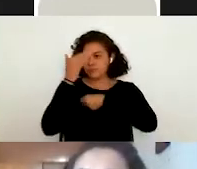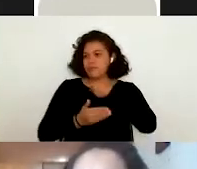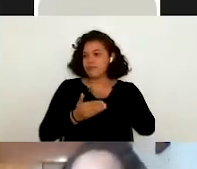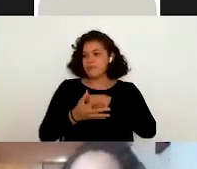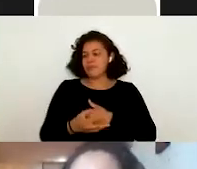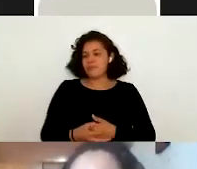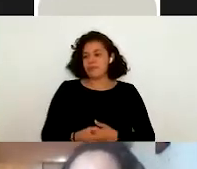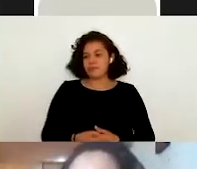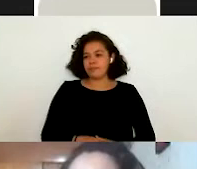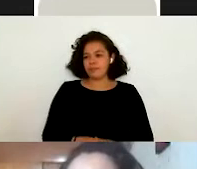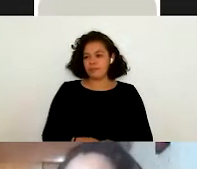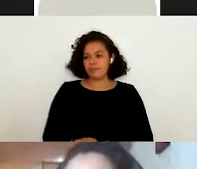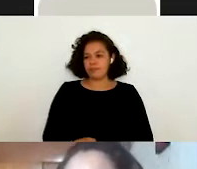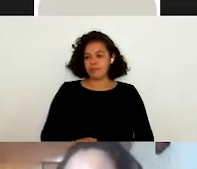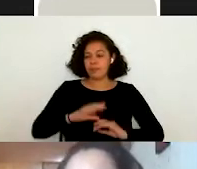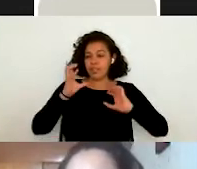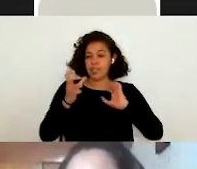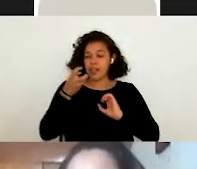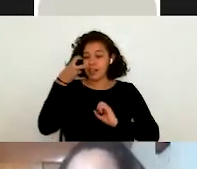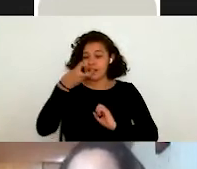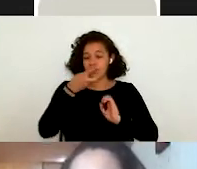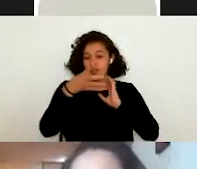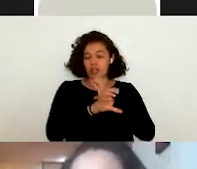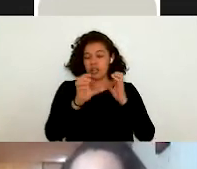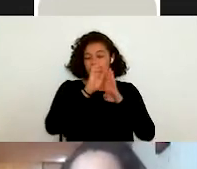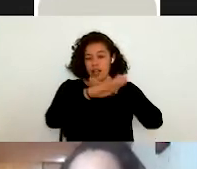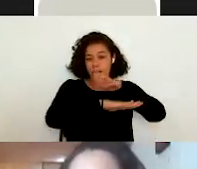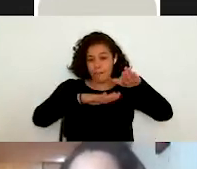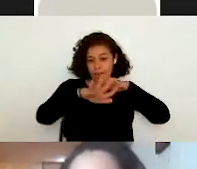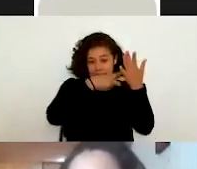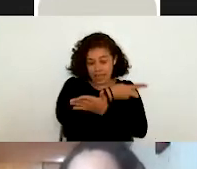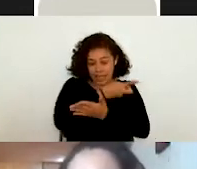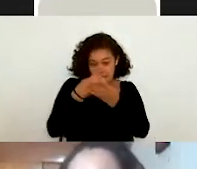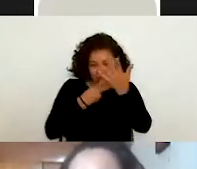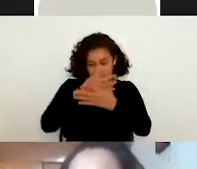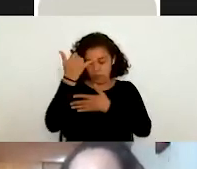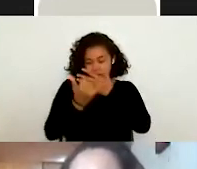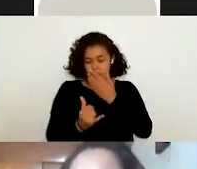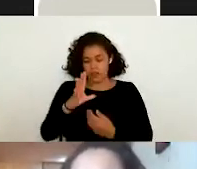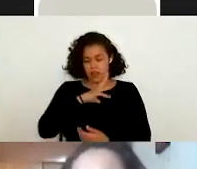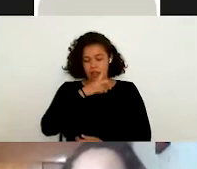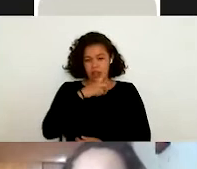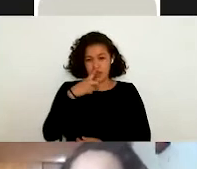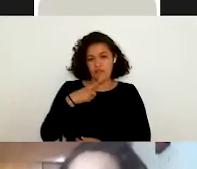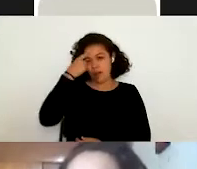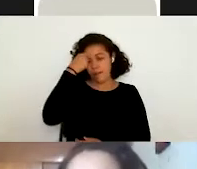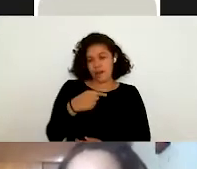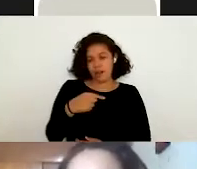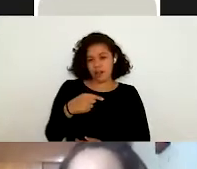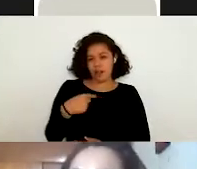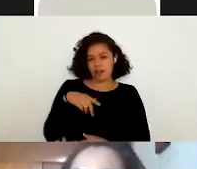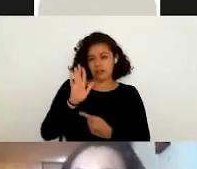estos son los elementos mínimos que tendría que contener el diseño de un proyecto para poder